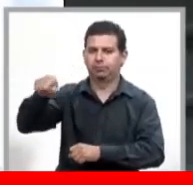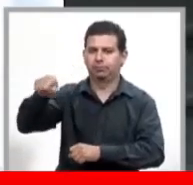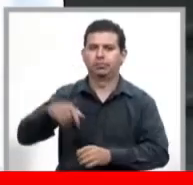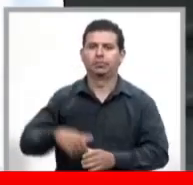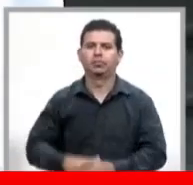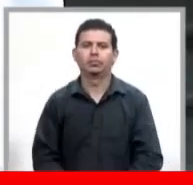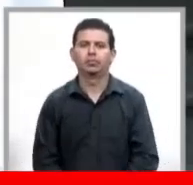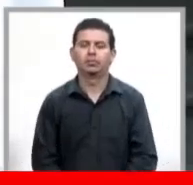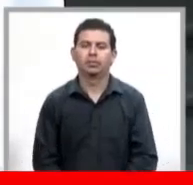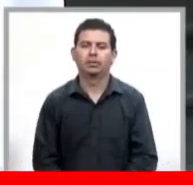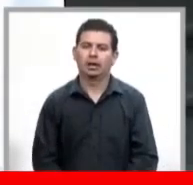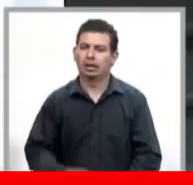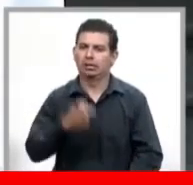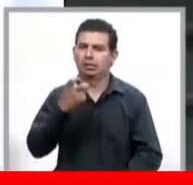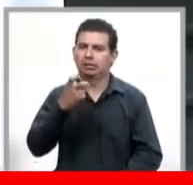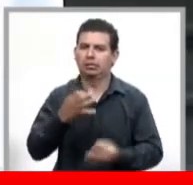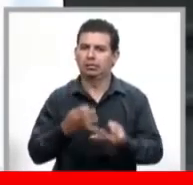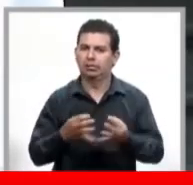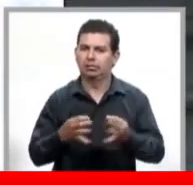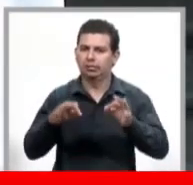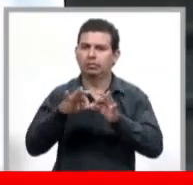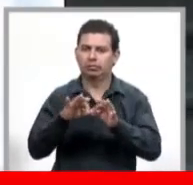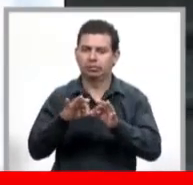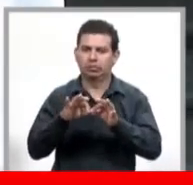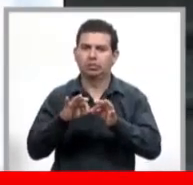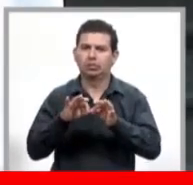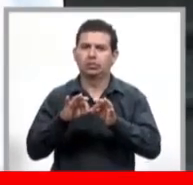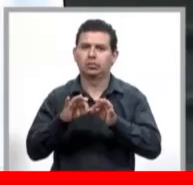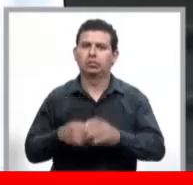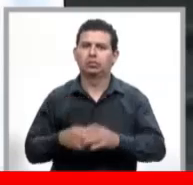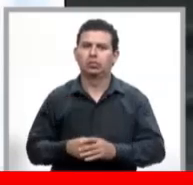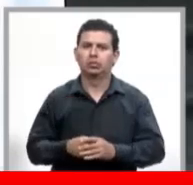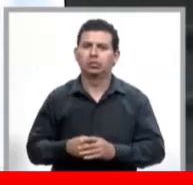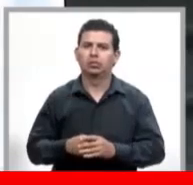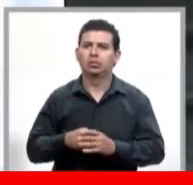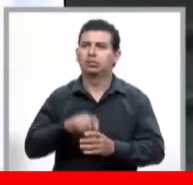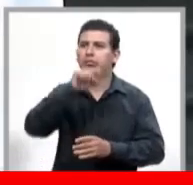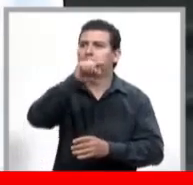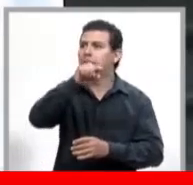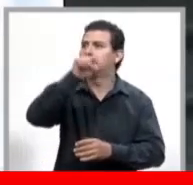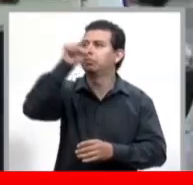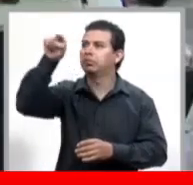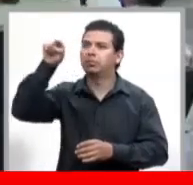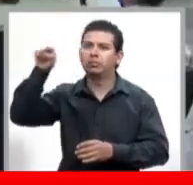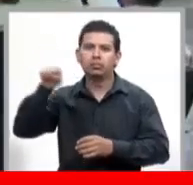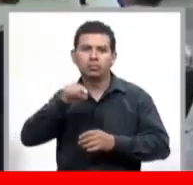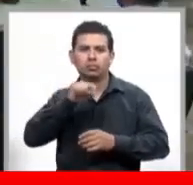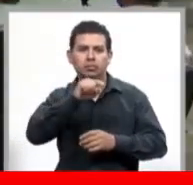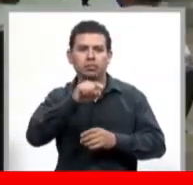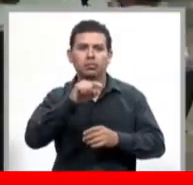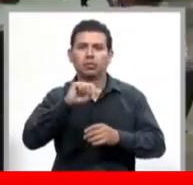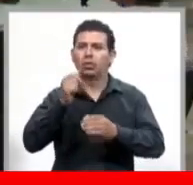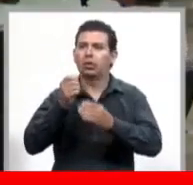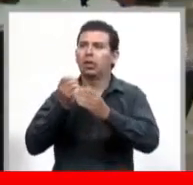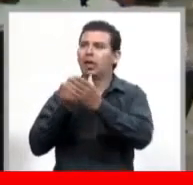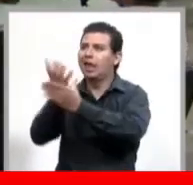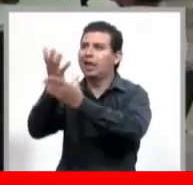los círculos, los primeros círculos de estas ciudades y ciertas